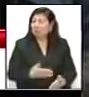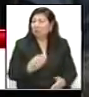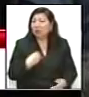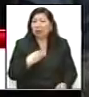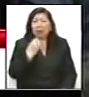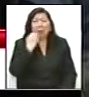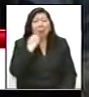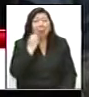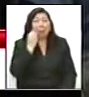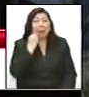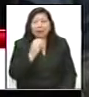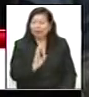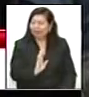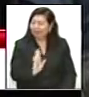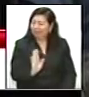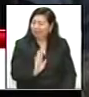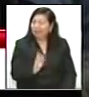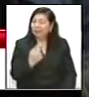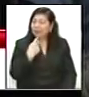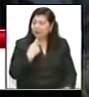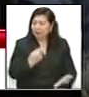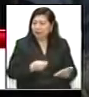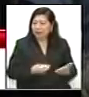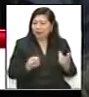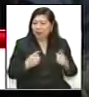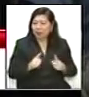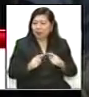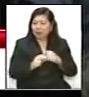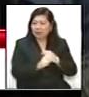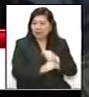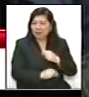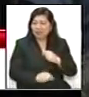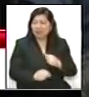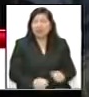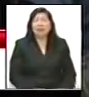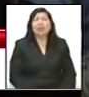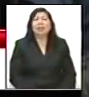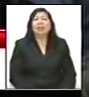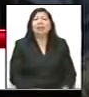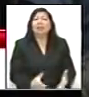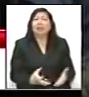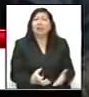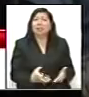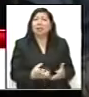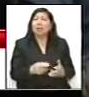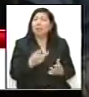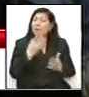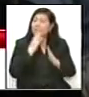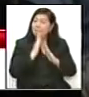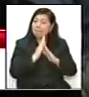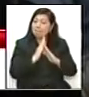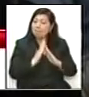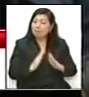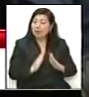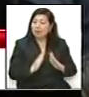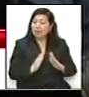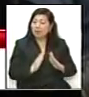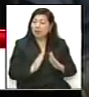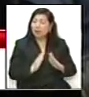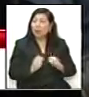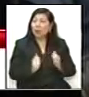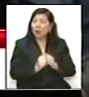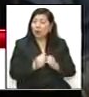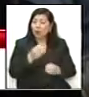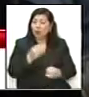bobos, señores, lo que hemos firmado en el Acuerdo Nacional, de que queremos que un país en paz, un país con